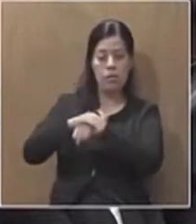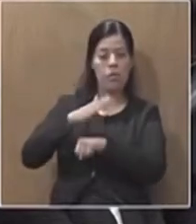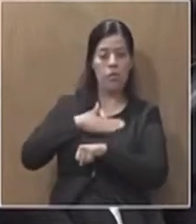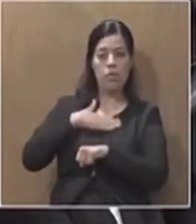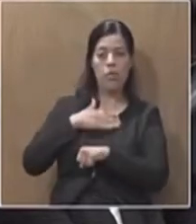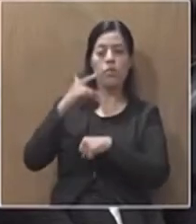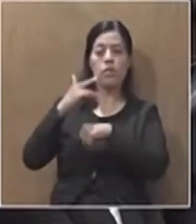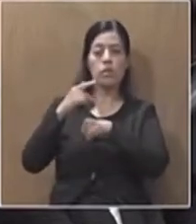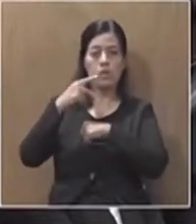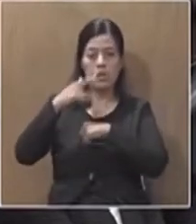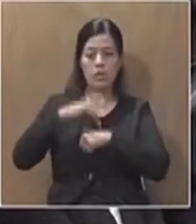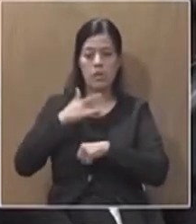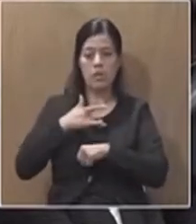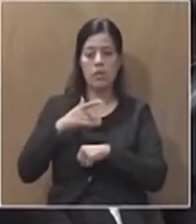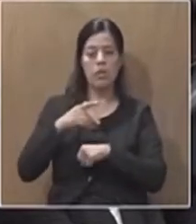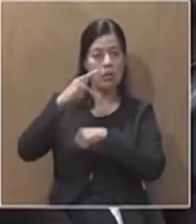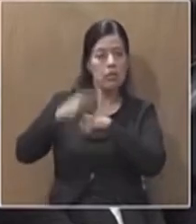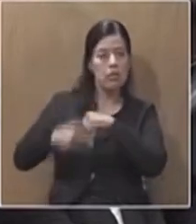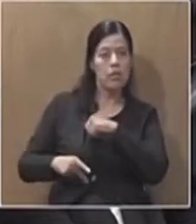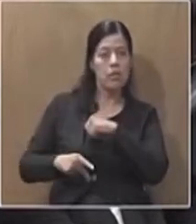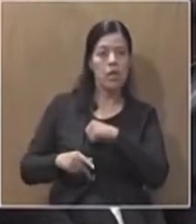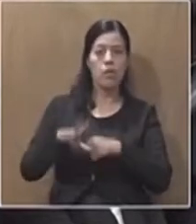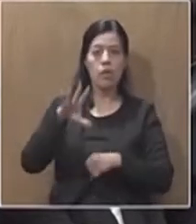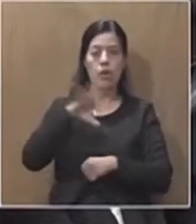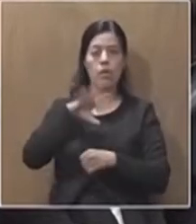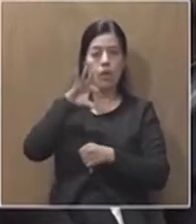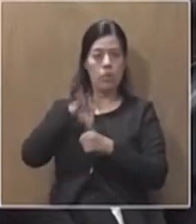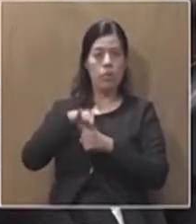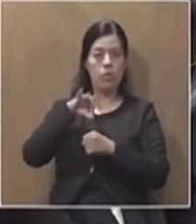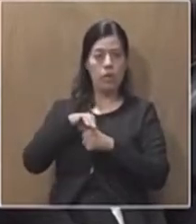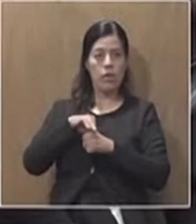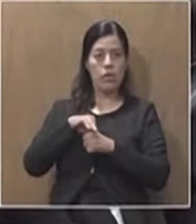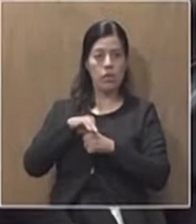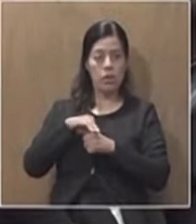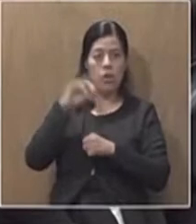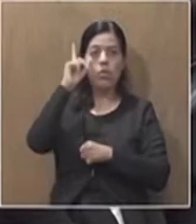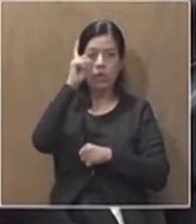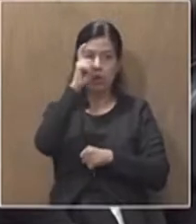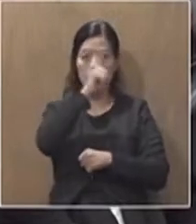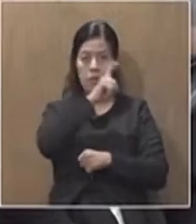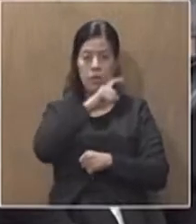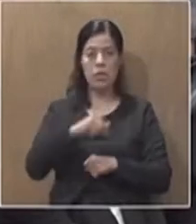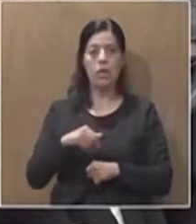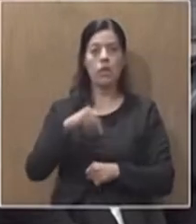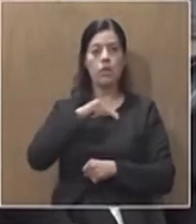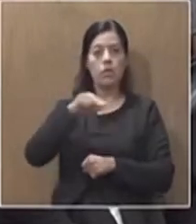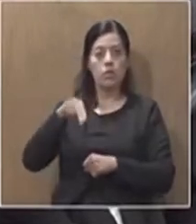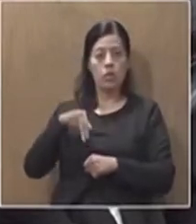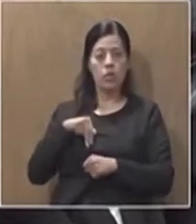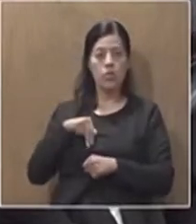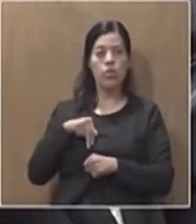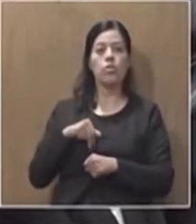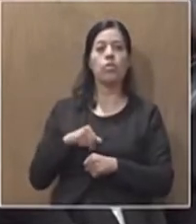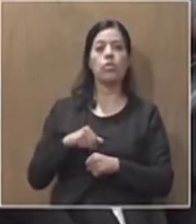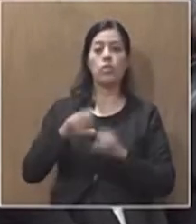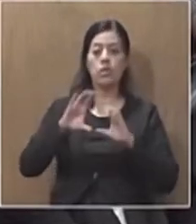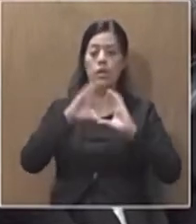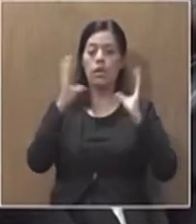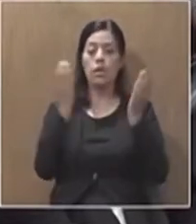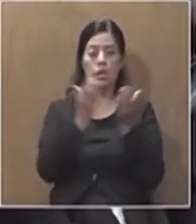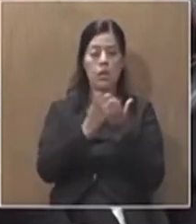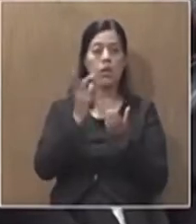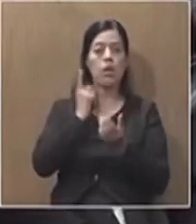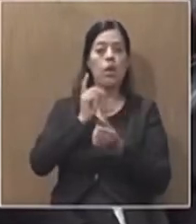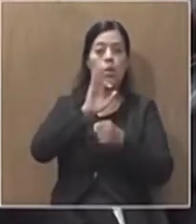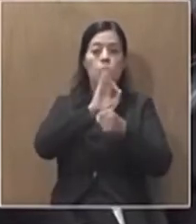que cuando hay alguna votación que por su naturaleza tenga cierto grado de complejidad tratáramos de resguardar un poco el recinto para